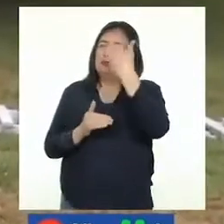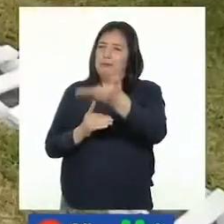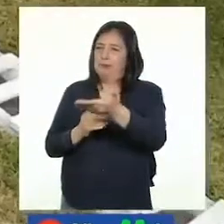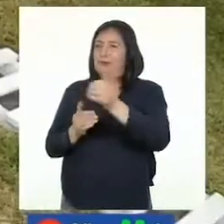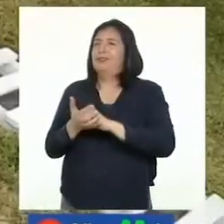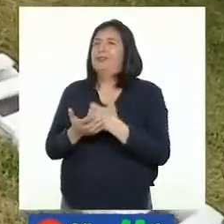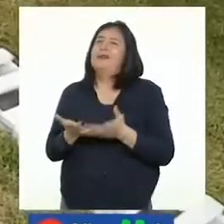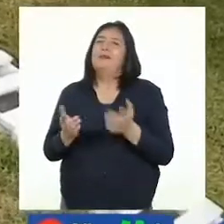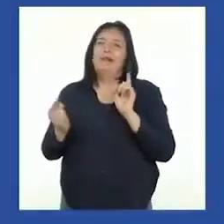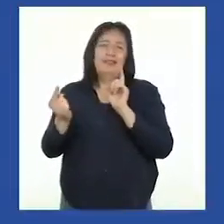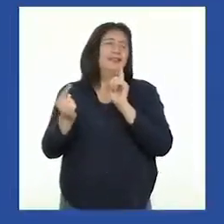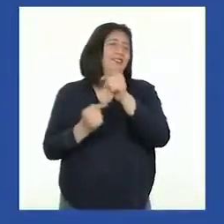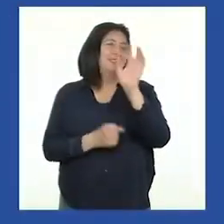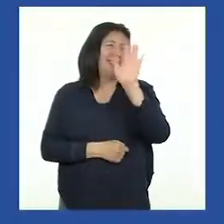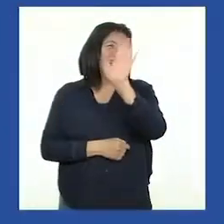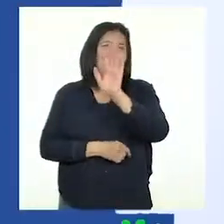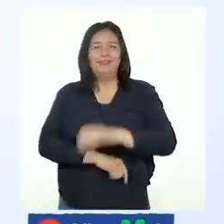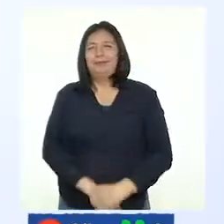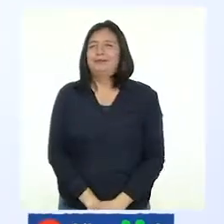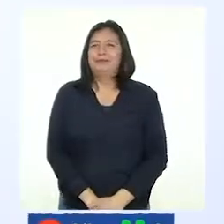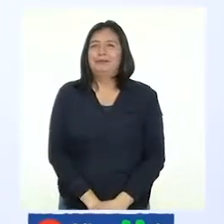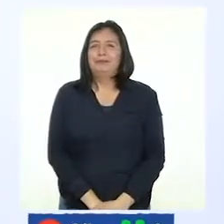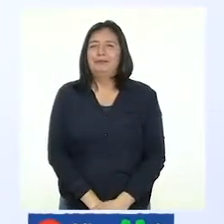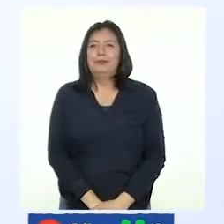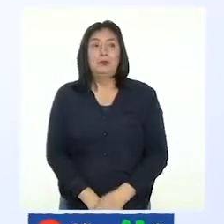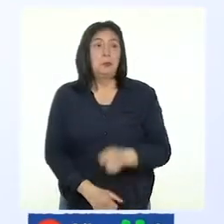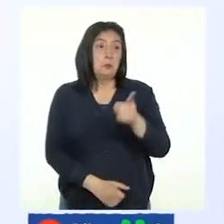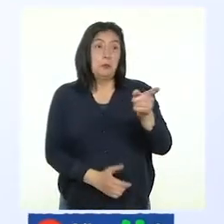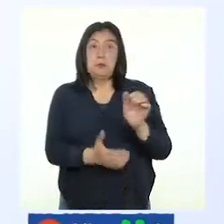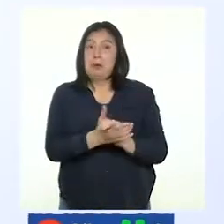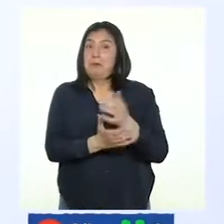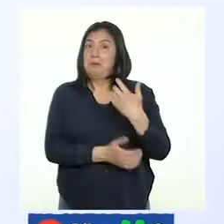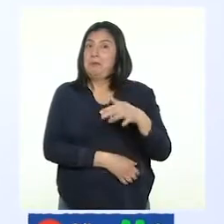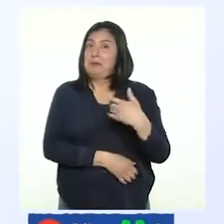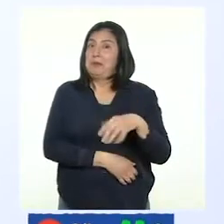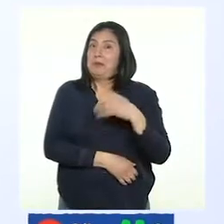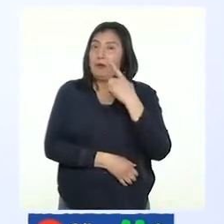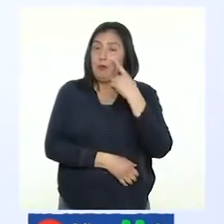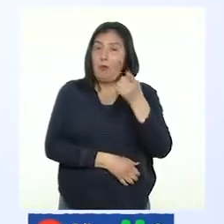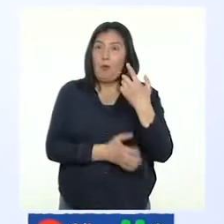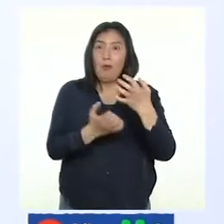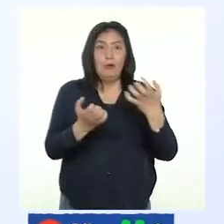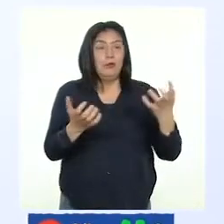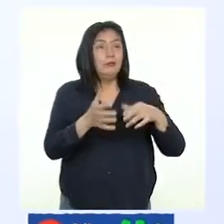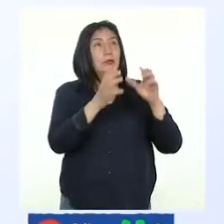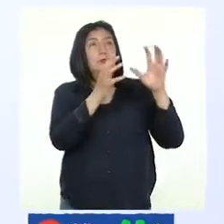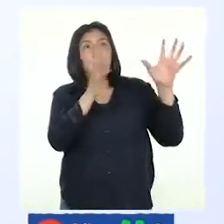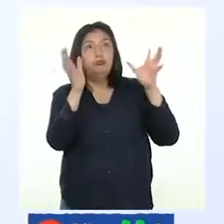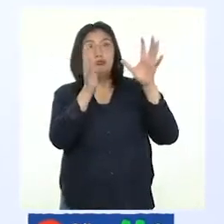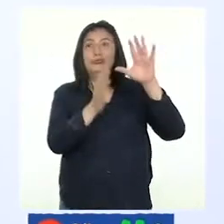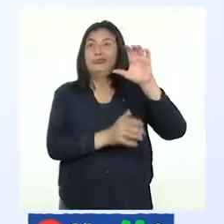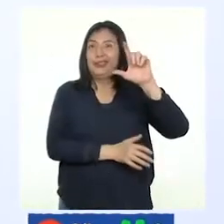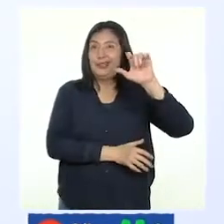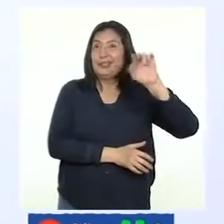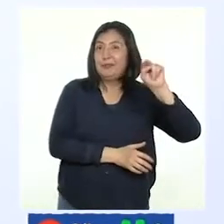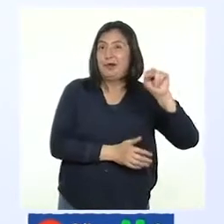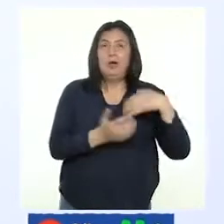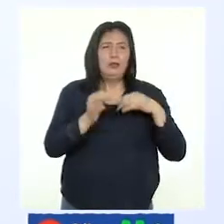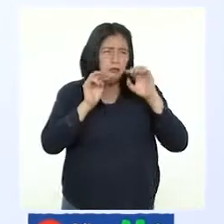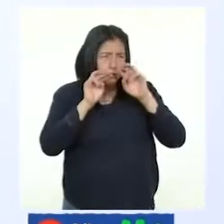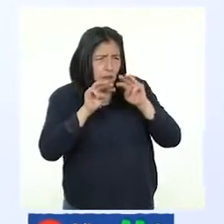siguiente aventura. ¡Chao! Nuestra amiga descubrió que los elementos del clima se pueden